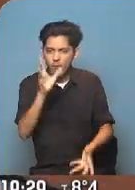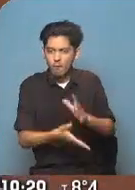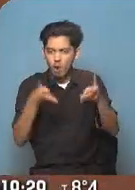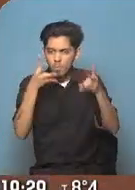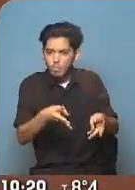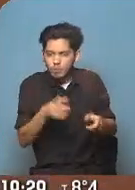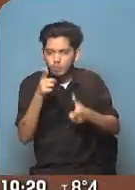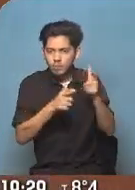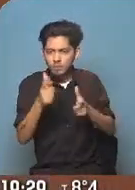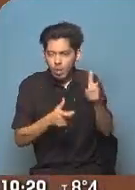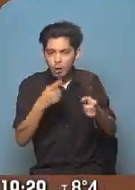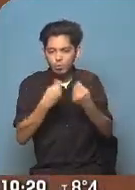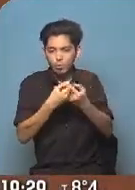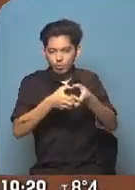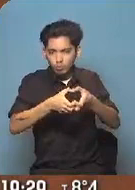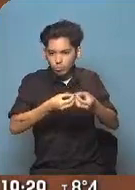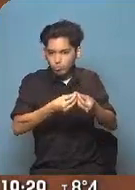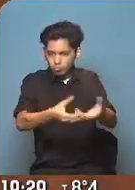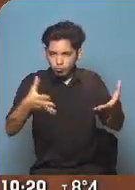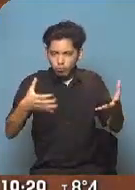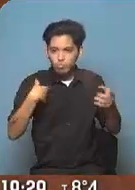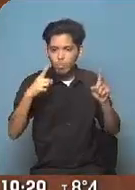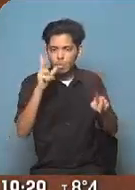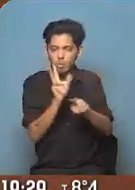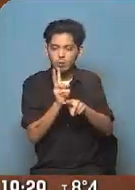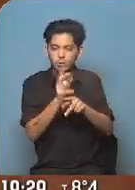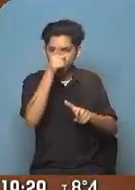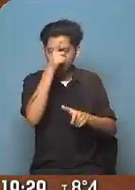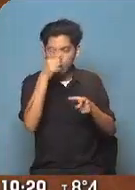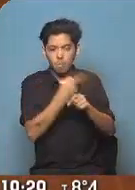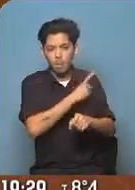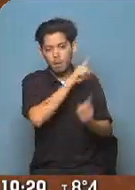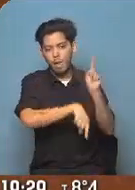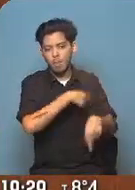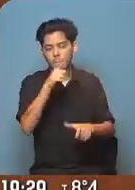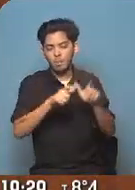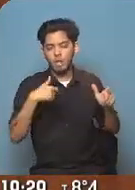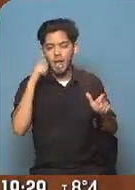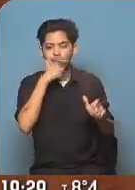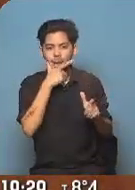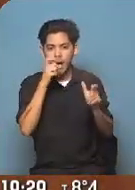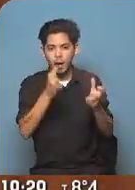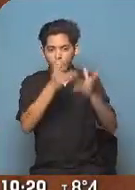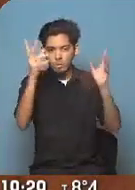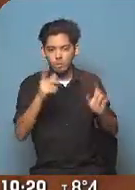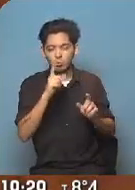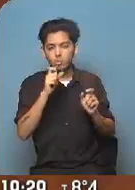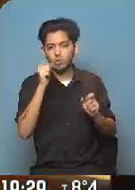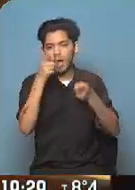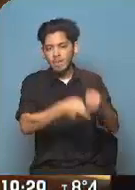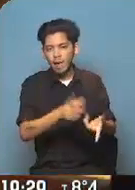gran cantidad de efectivos y demás usted no puede mandar fuerzas de seguridad armada con gas lacrimógeno a reprimir este un ataque de estas características